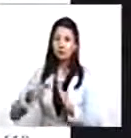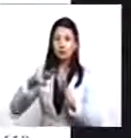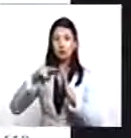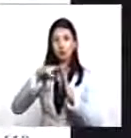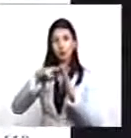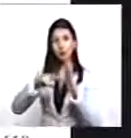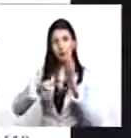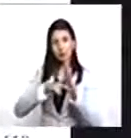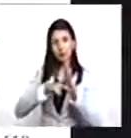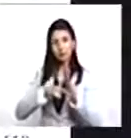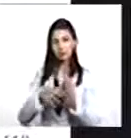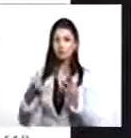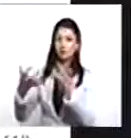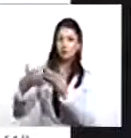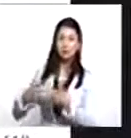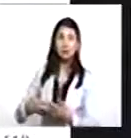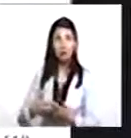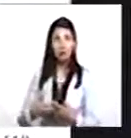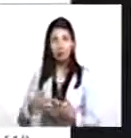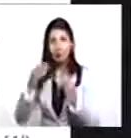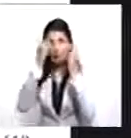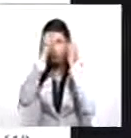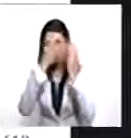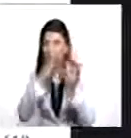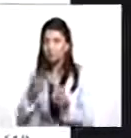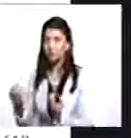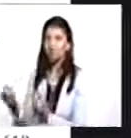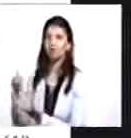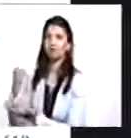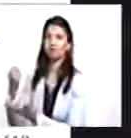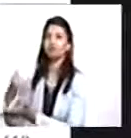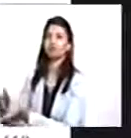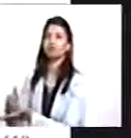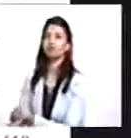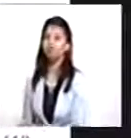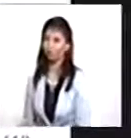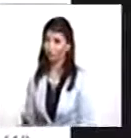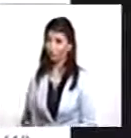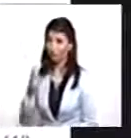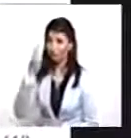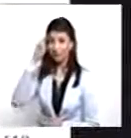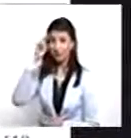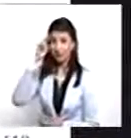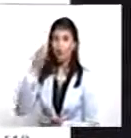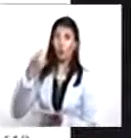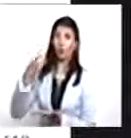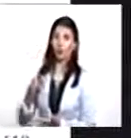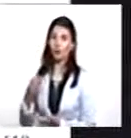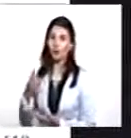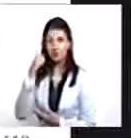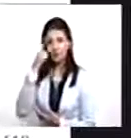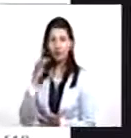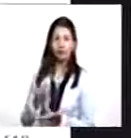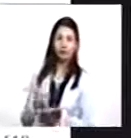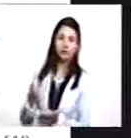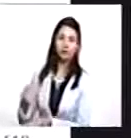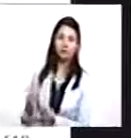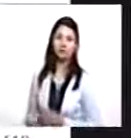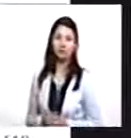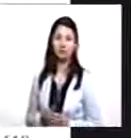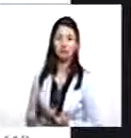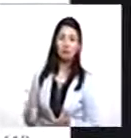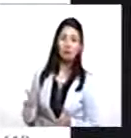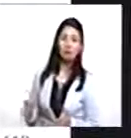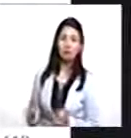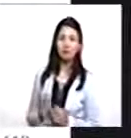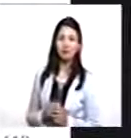las empresas hacen inversiones en sus redes, pero no es una obligación, es para poder llegar a cumplir. Si la están cumpliendo medio miedo, pues